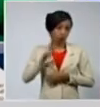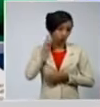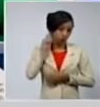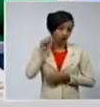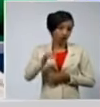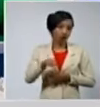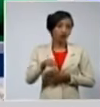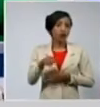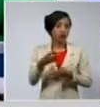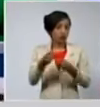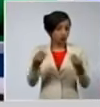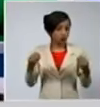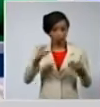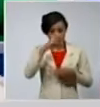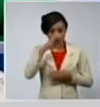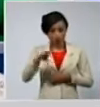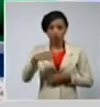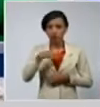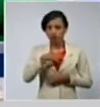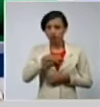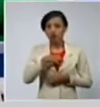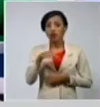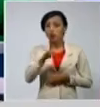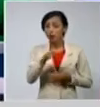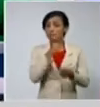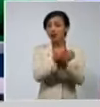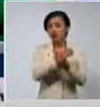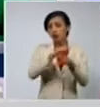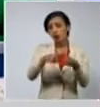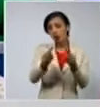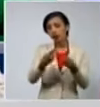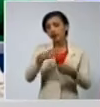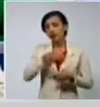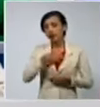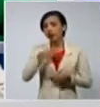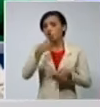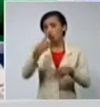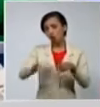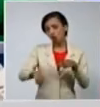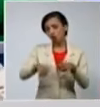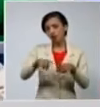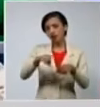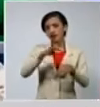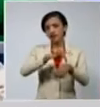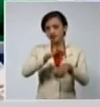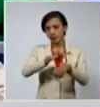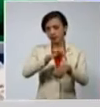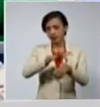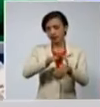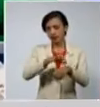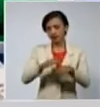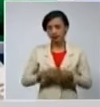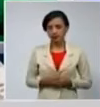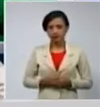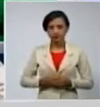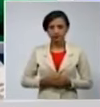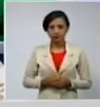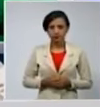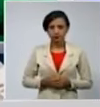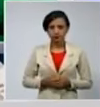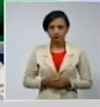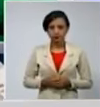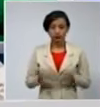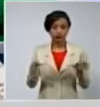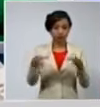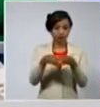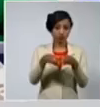mucho riesgo por algunas otras enfermedades que se asocian en estos niños. En el grupo de 20 a